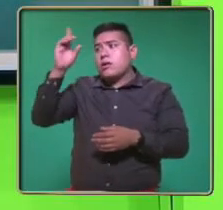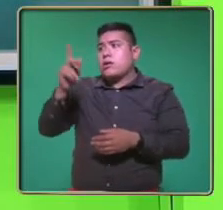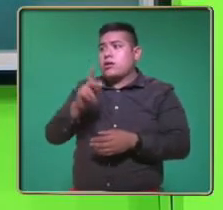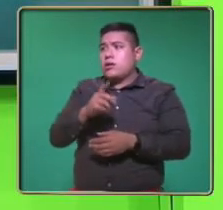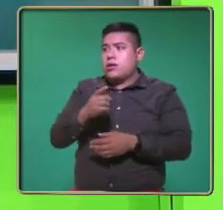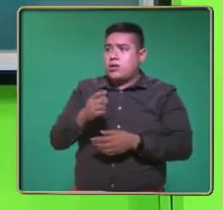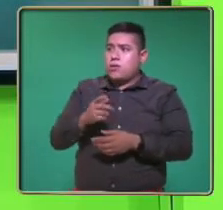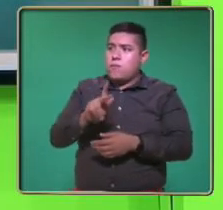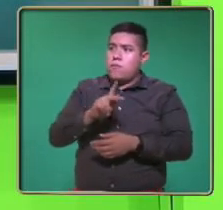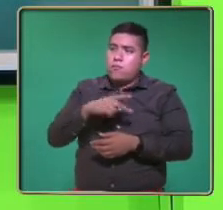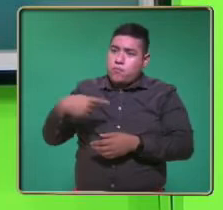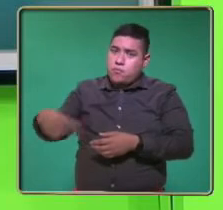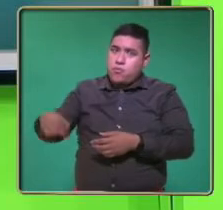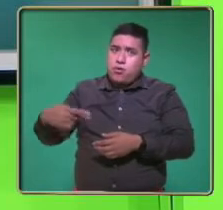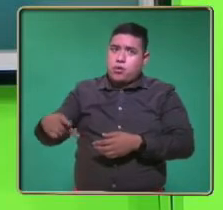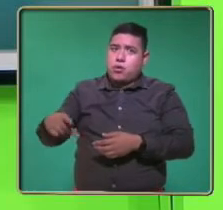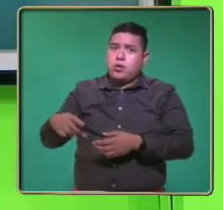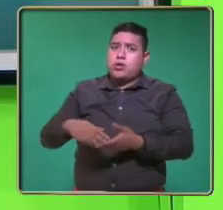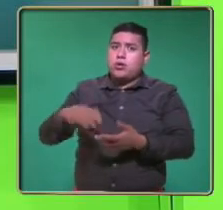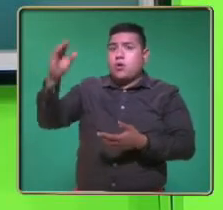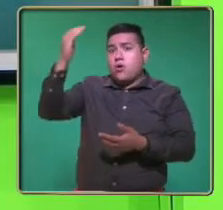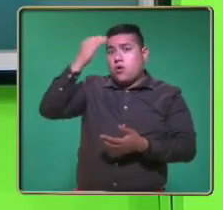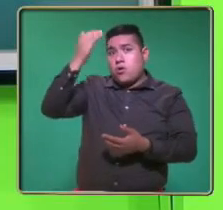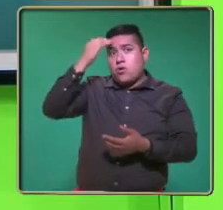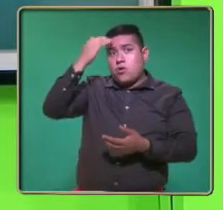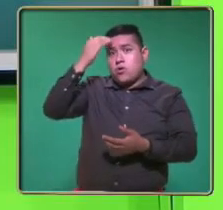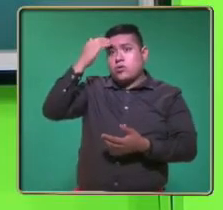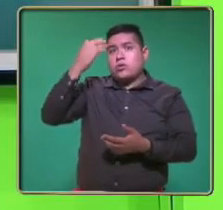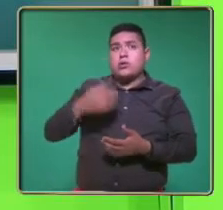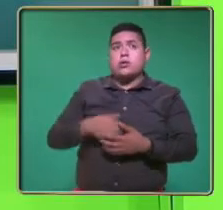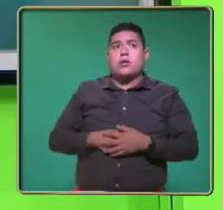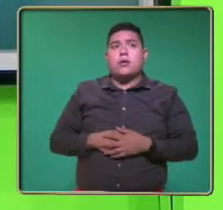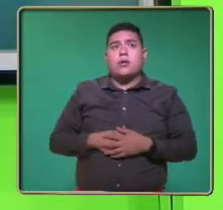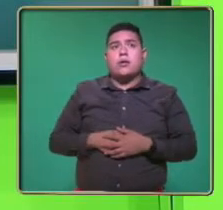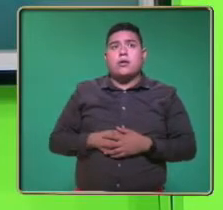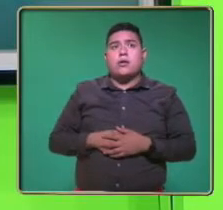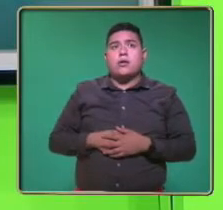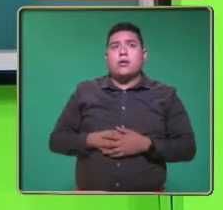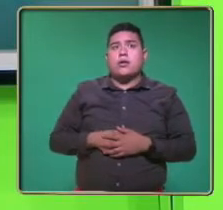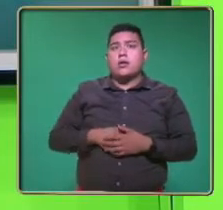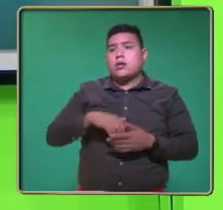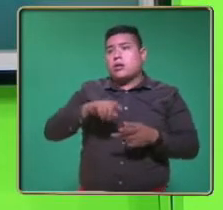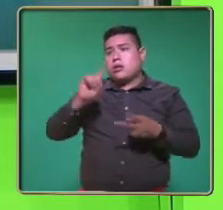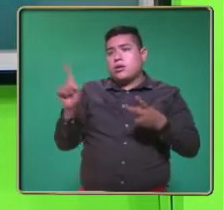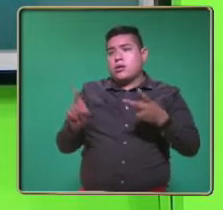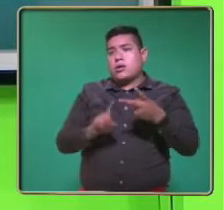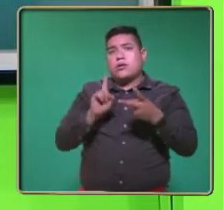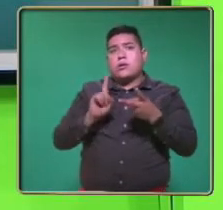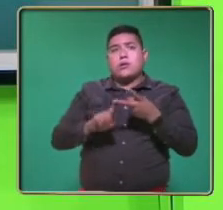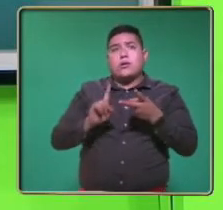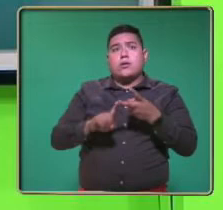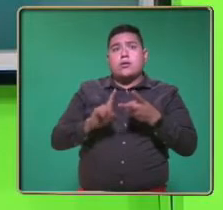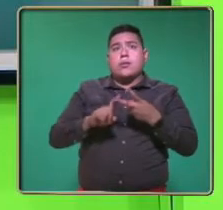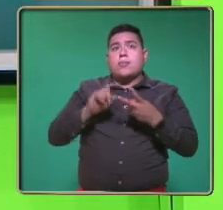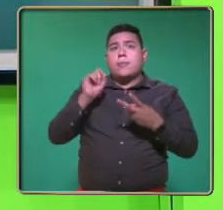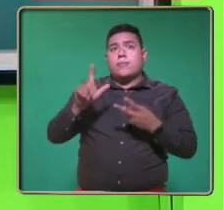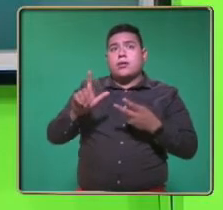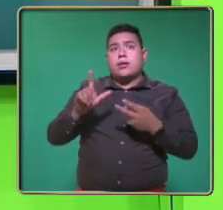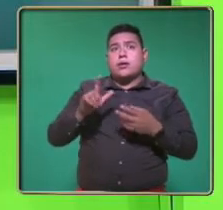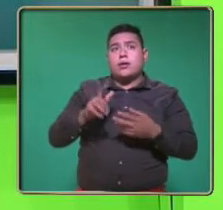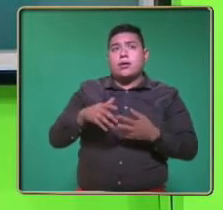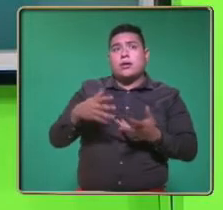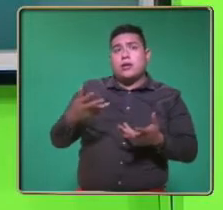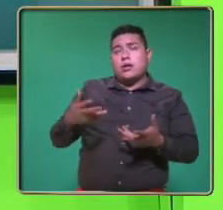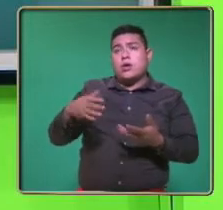gustos y sobre todo ese autoconocimiento y percepción de sí mismo. Otro de los puntos importantes también es el potencial que